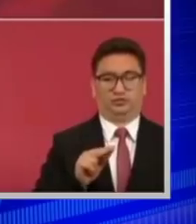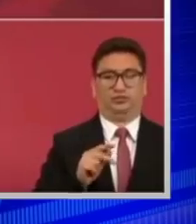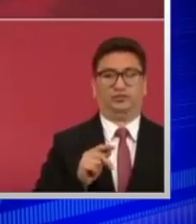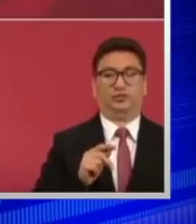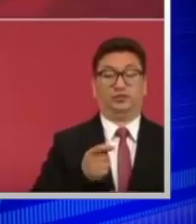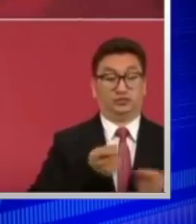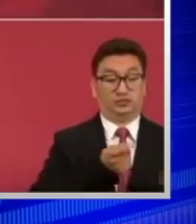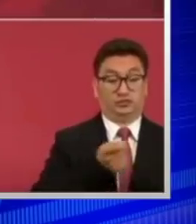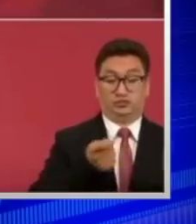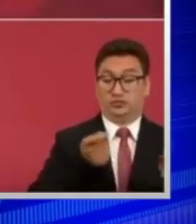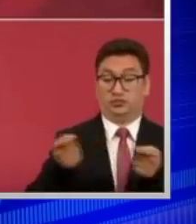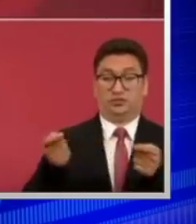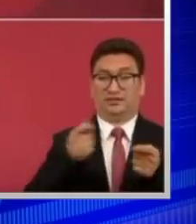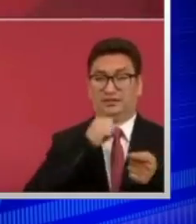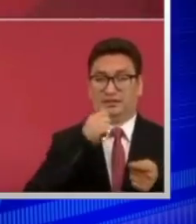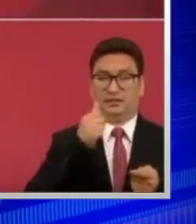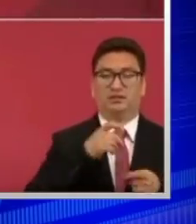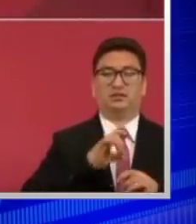en inflación